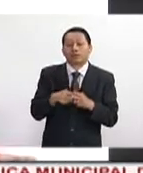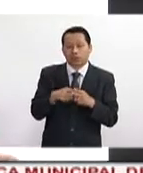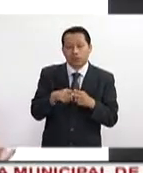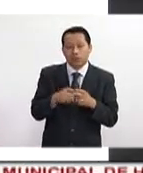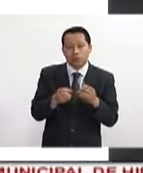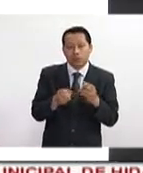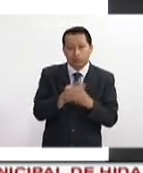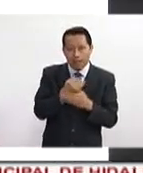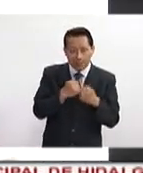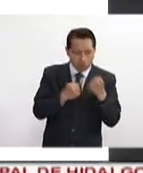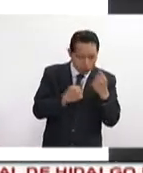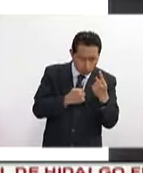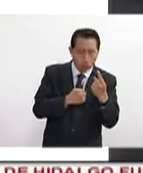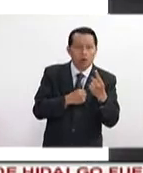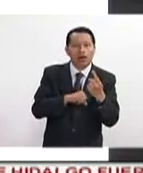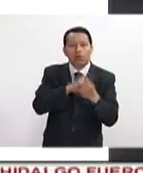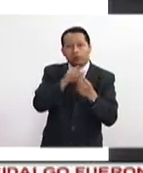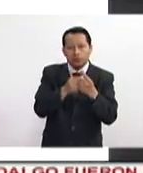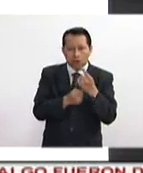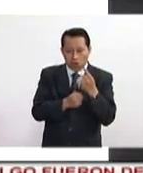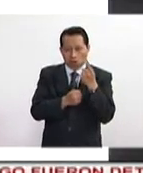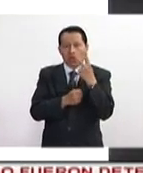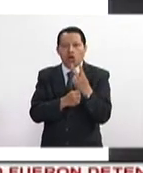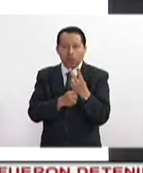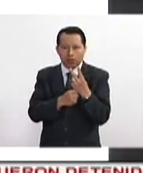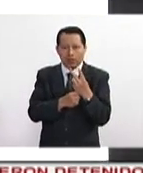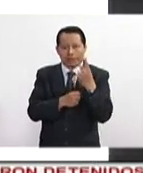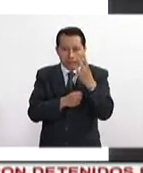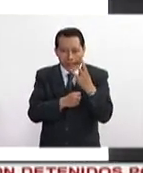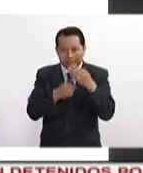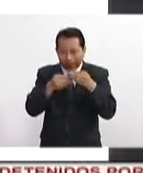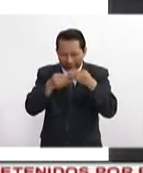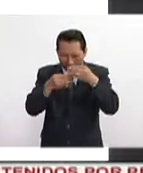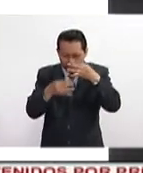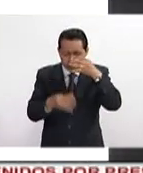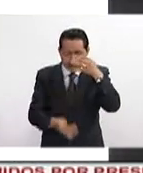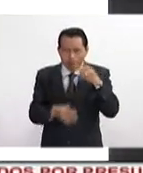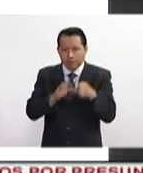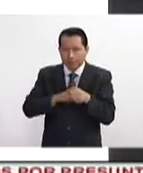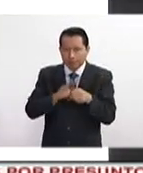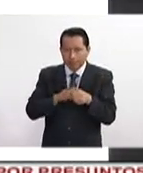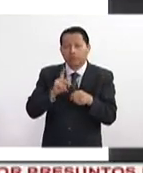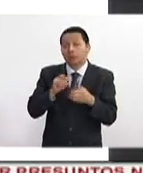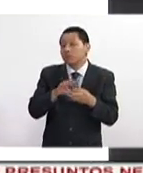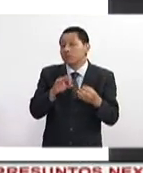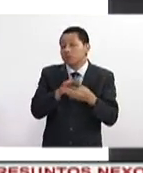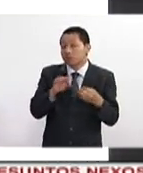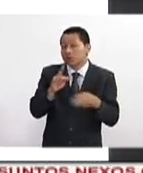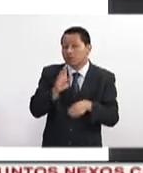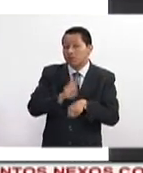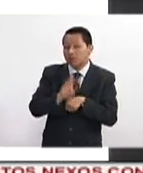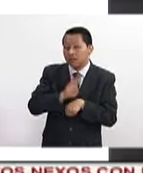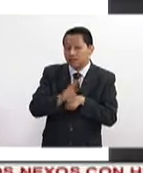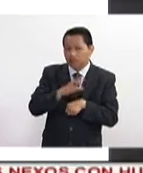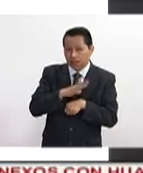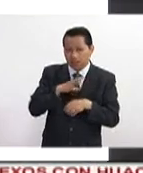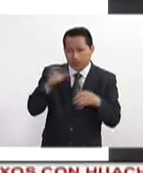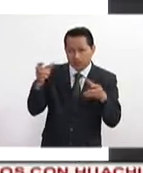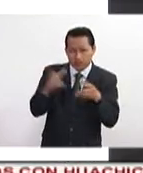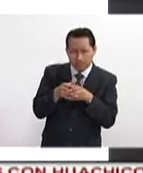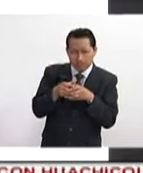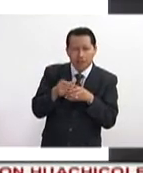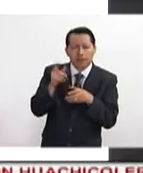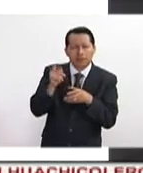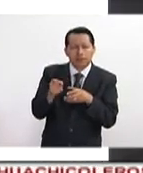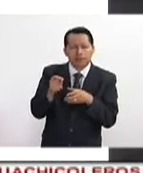y de ese salió otro. Y también es importante mencionar que en Brasil tiene la delación premiada.